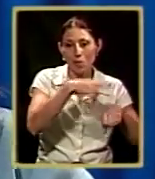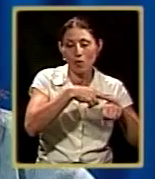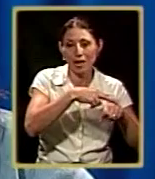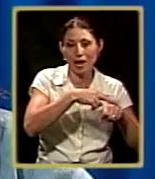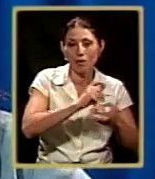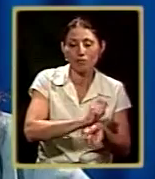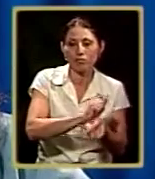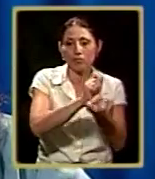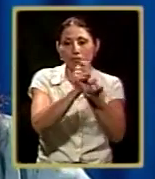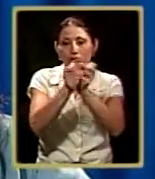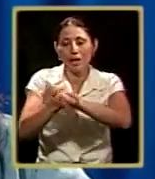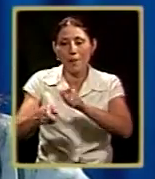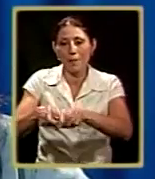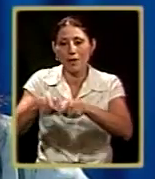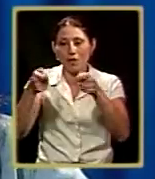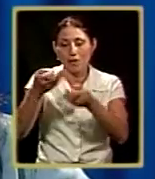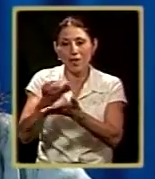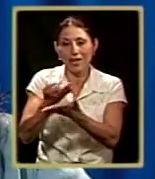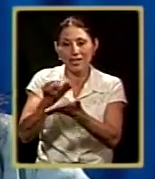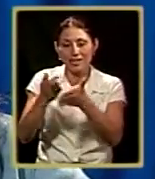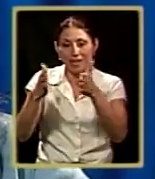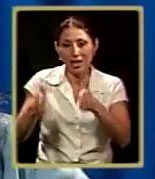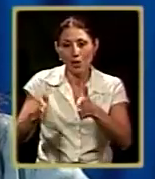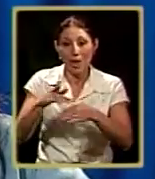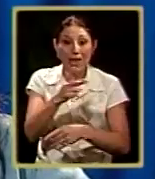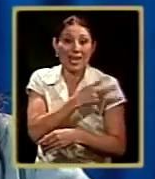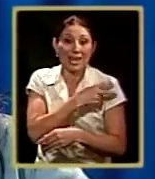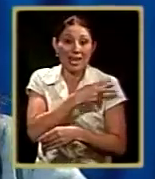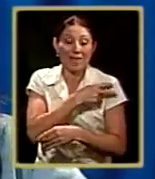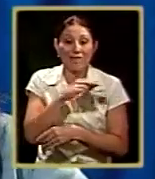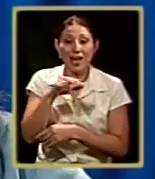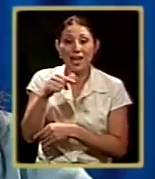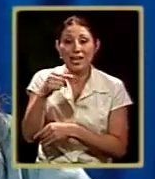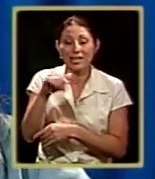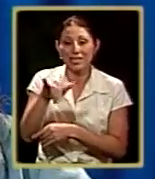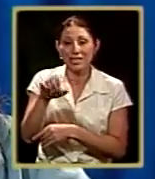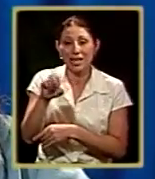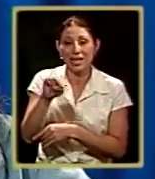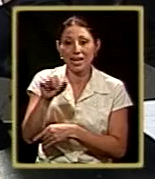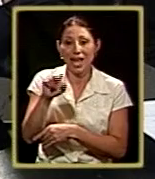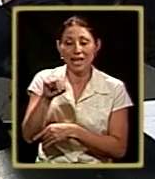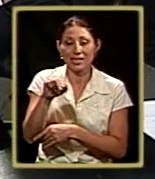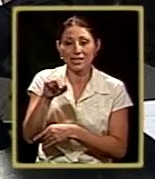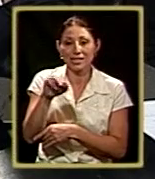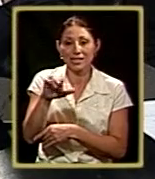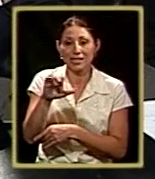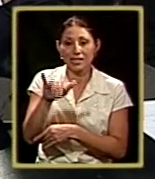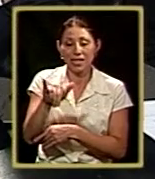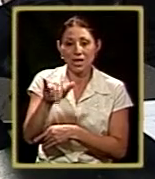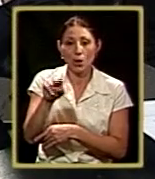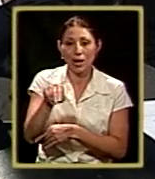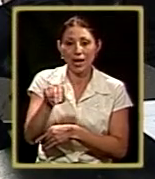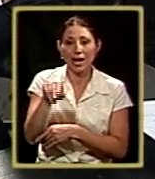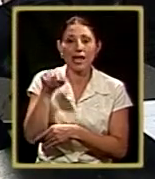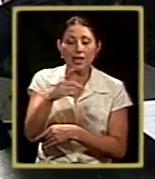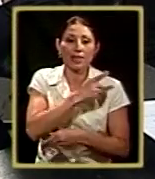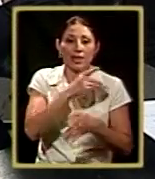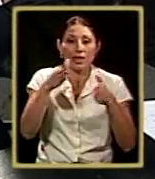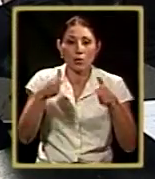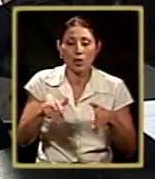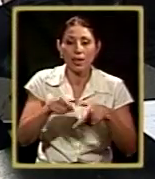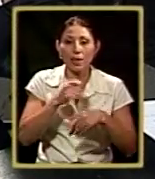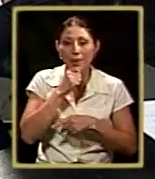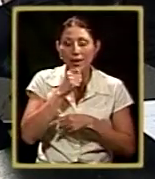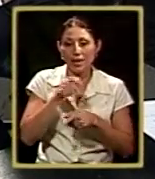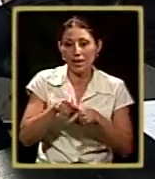jefa era Yanancy Noguera, que es la directora del periódico, y es una persona que me ha venido ayudando muchísimo en toda mi